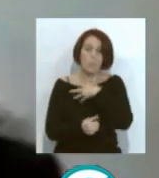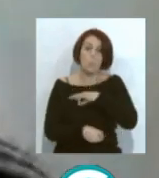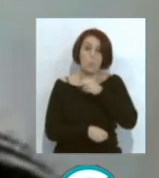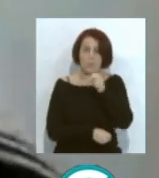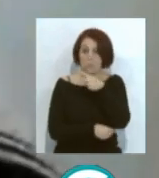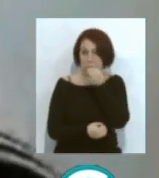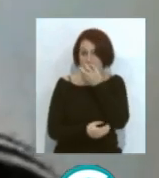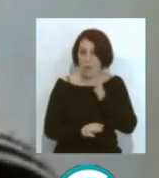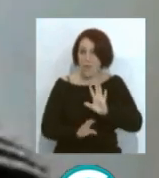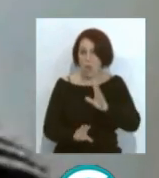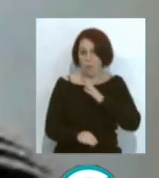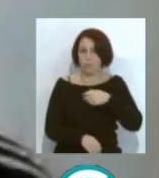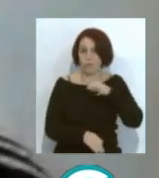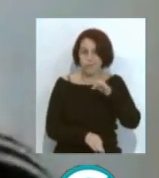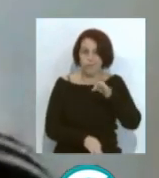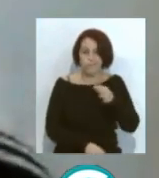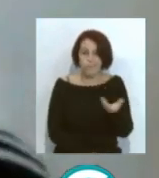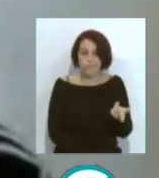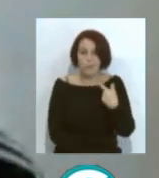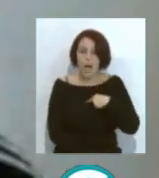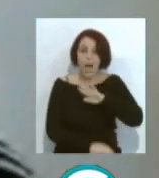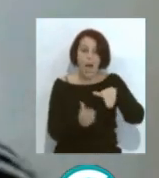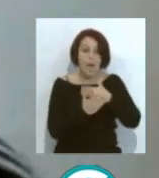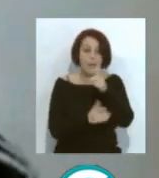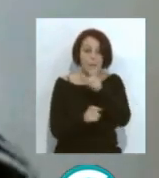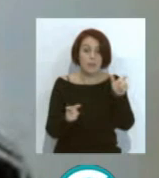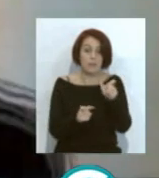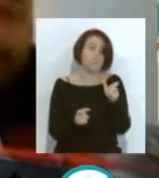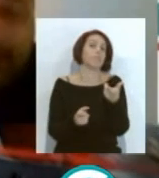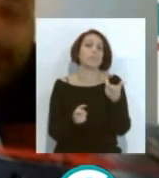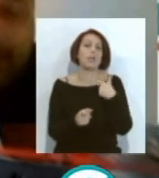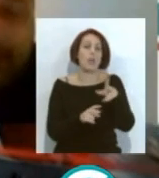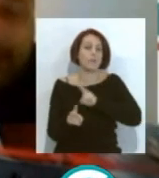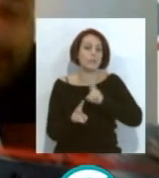bien, pero bueno, es verdad que hasta que no te metes las cosas y vas viendo cómo van,